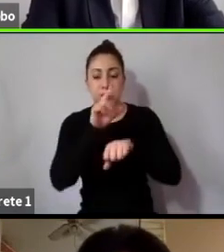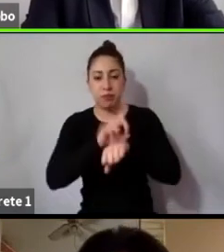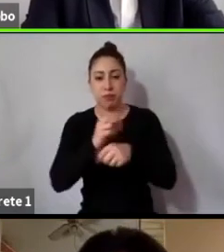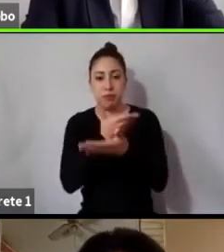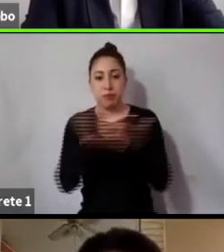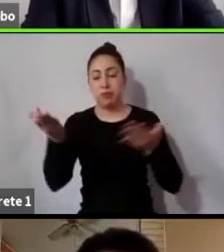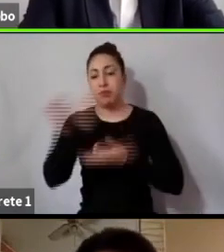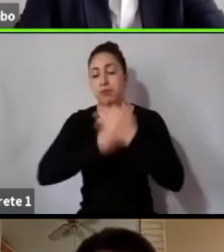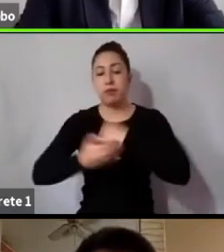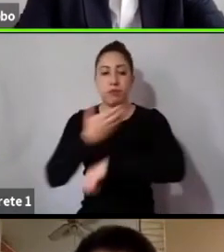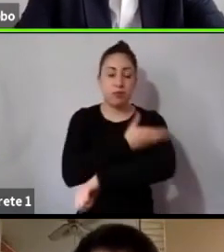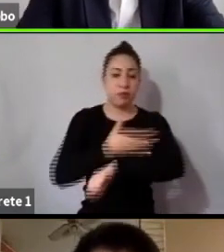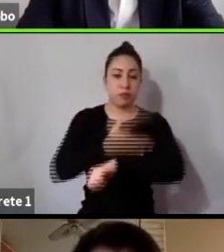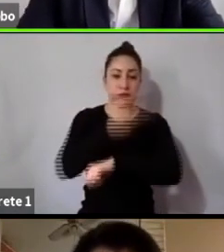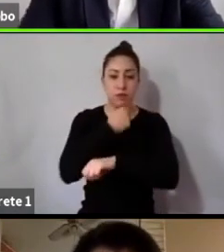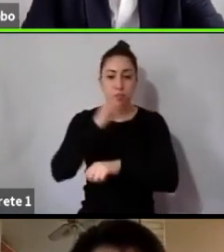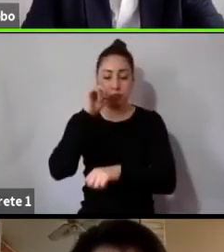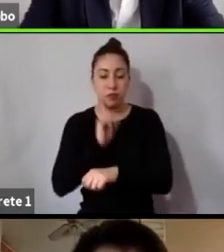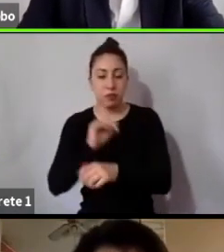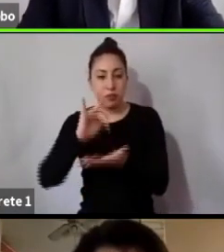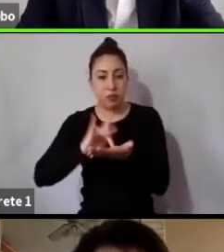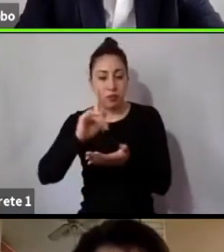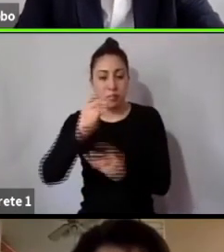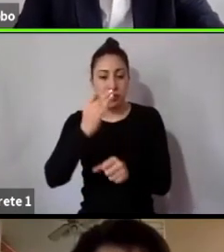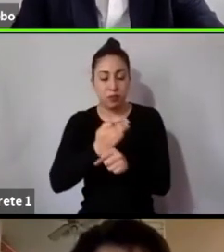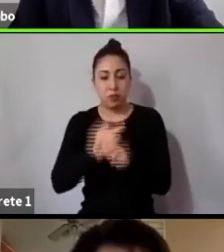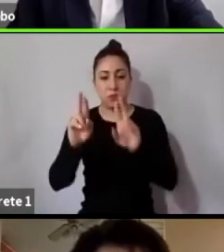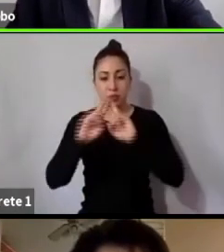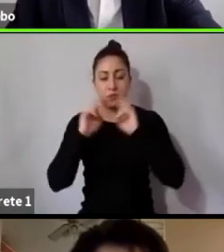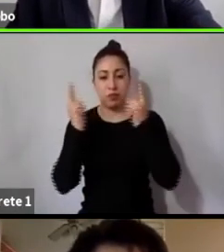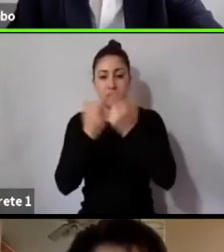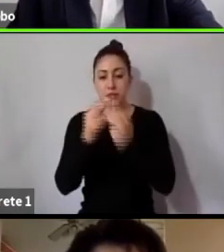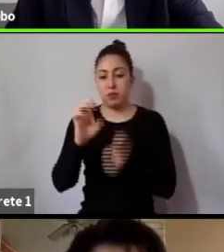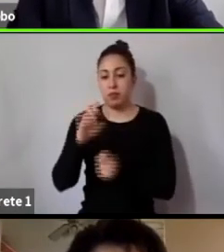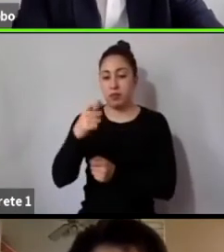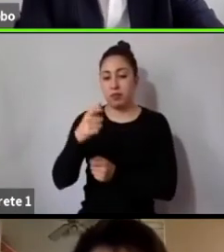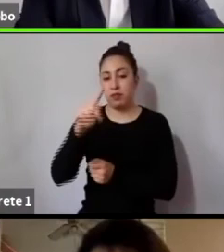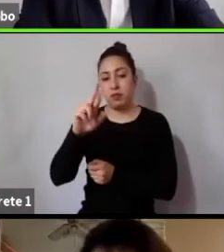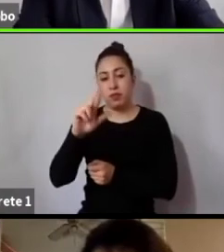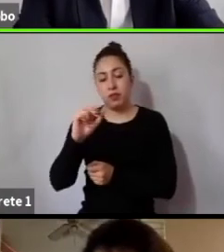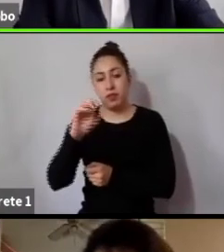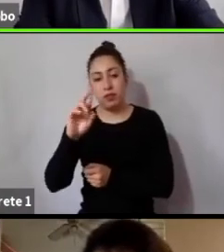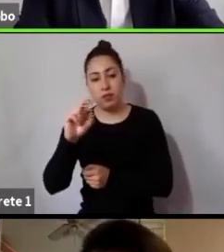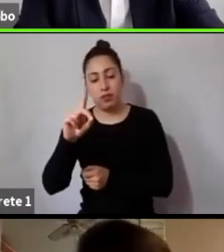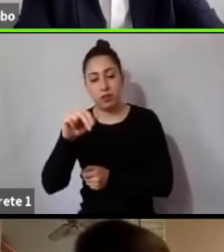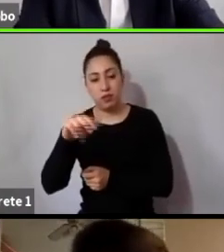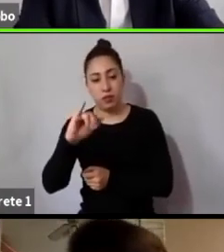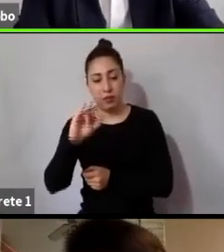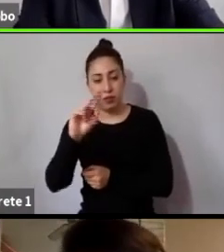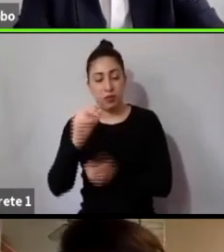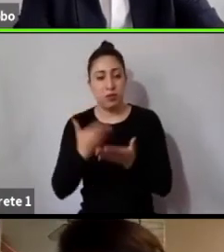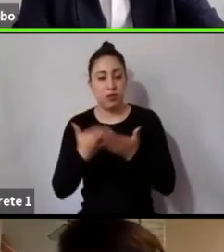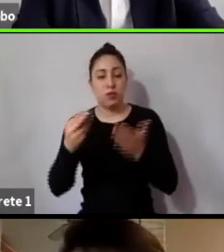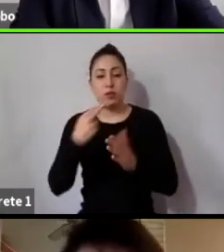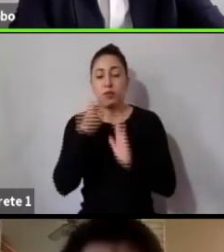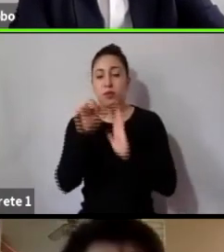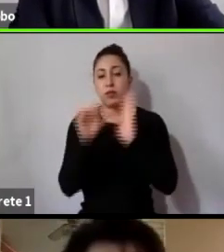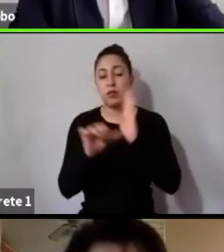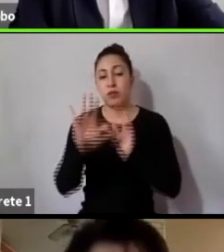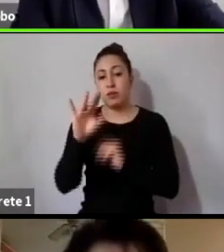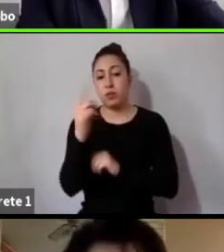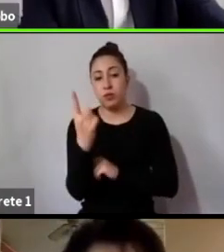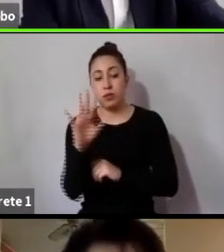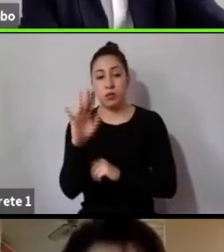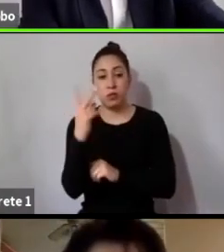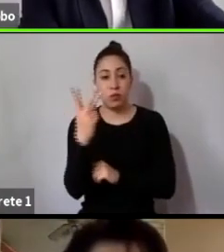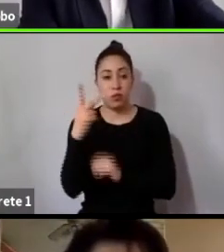diputados. Gracias por atender esta sesión extraordinaria de conformidad al artículo 51 y 52 de nuestro reglamento para atender